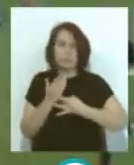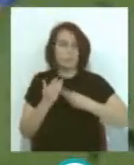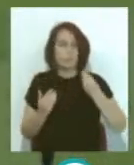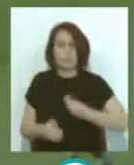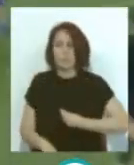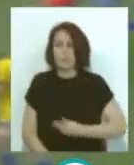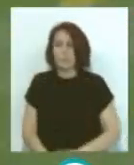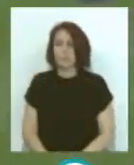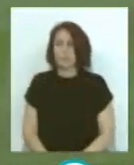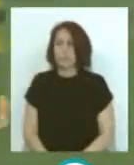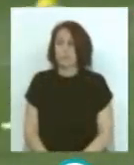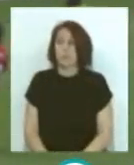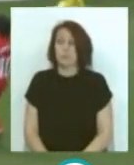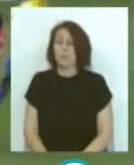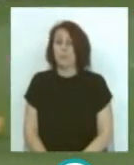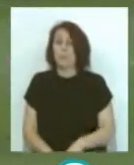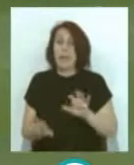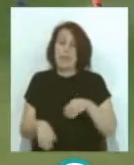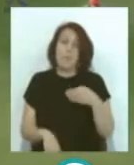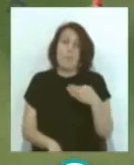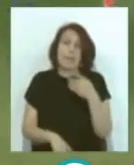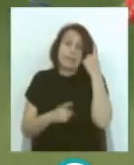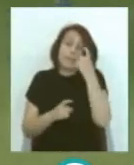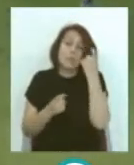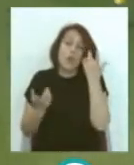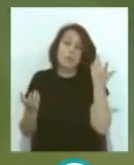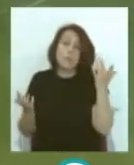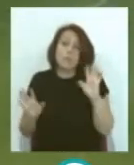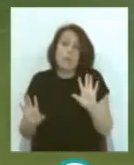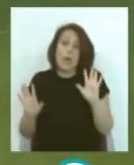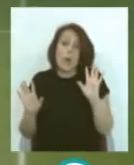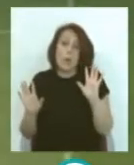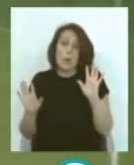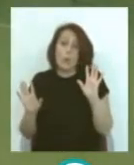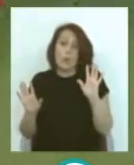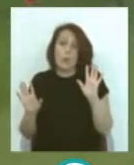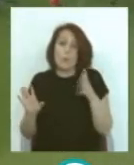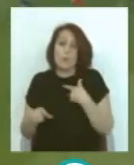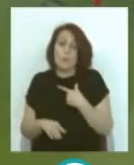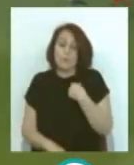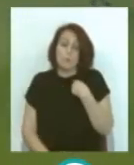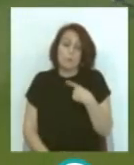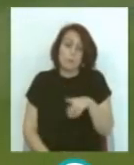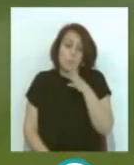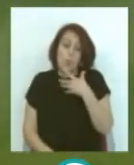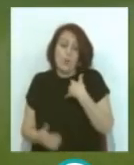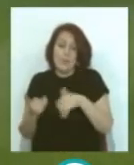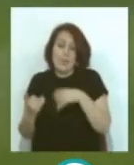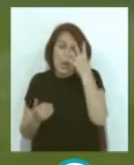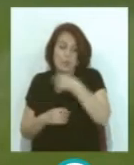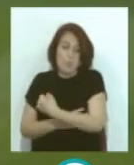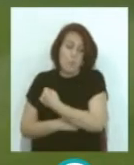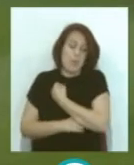y que, bueno, y el Cádiz B, que lo intentó indiscutiblemente, pero que se rindió ante la superioridad del rival. Aquí